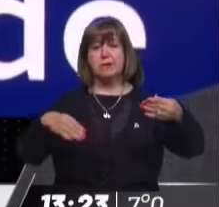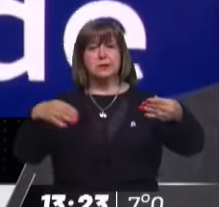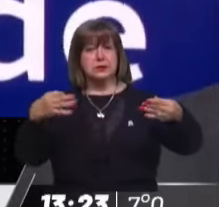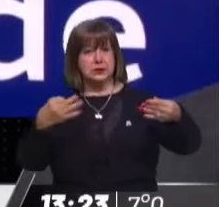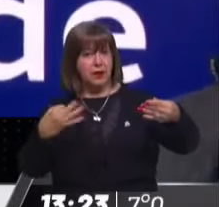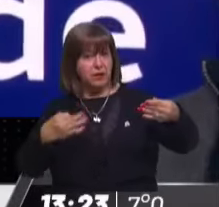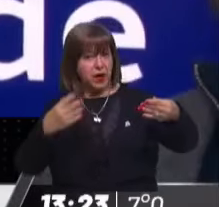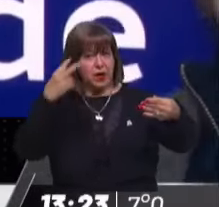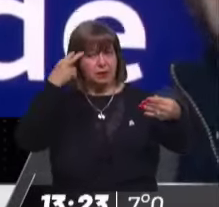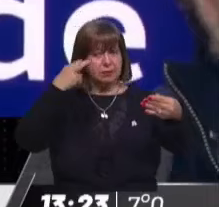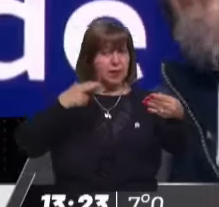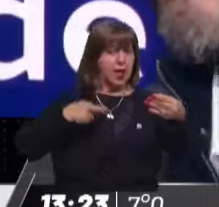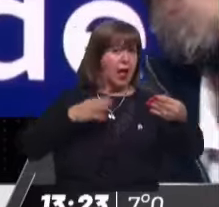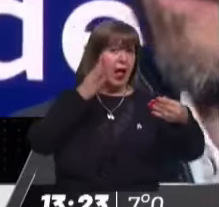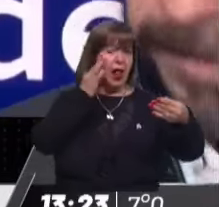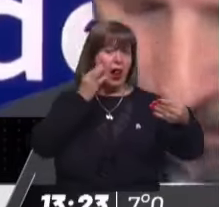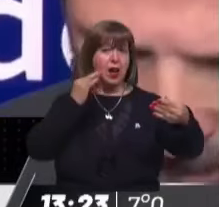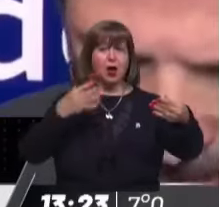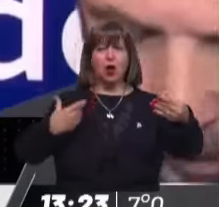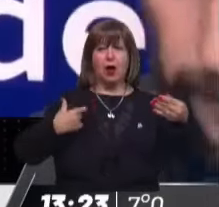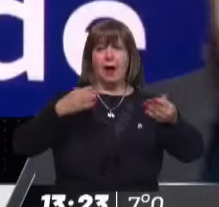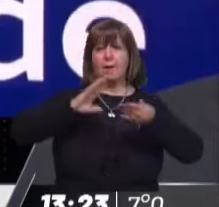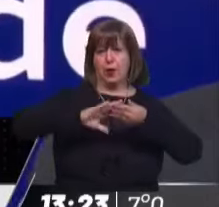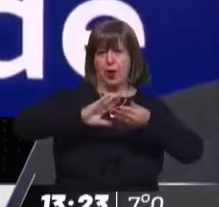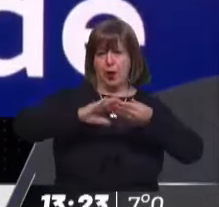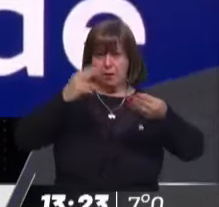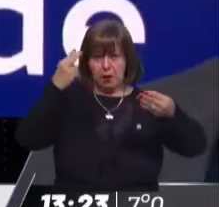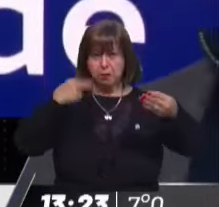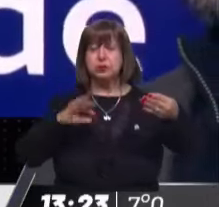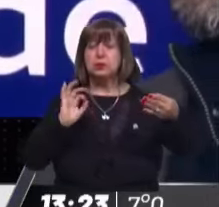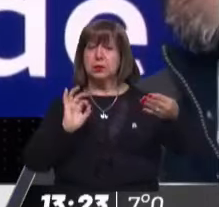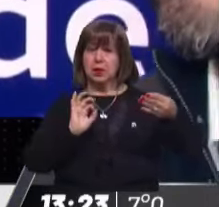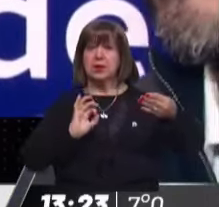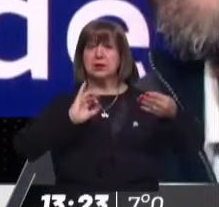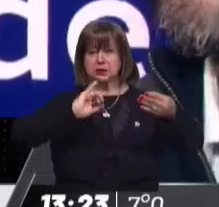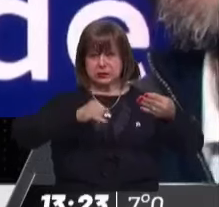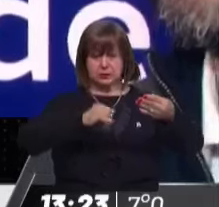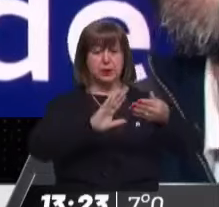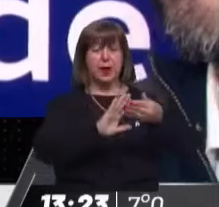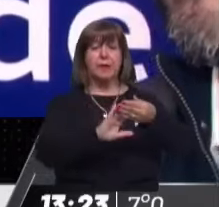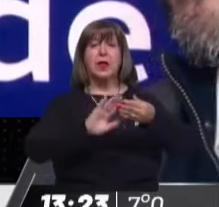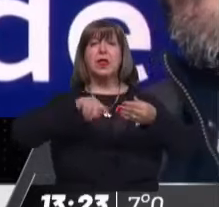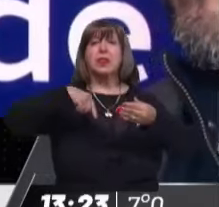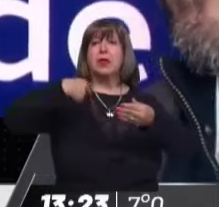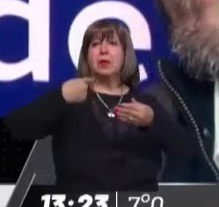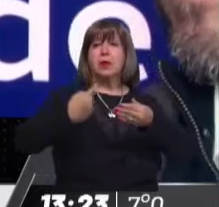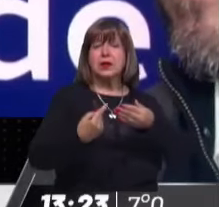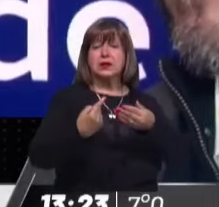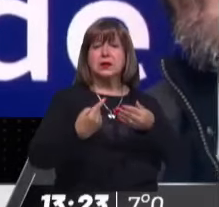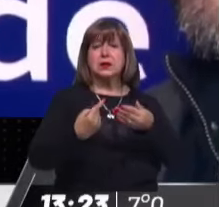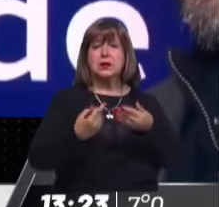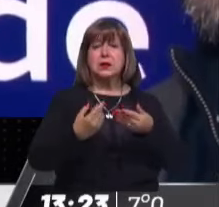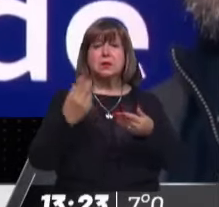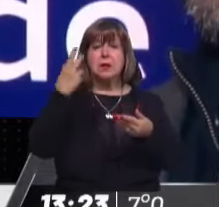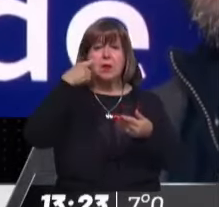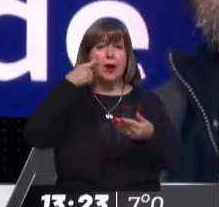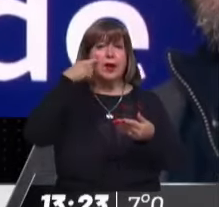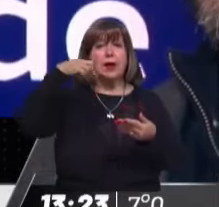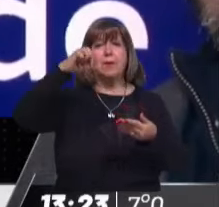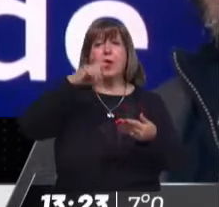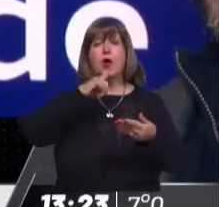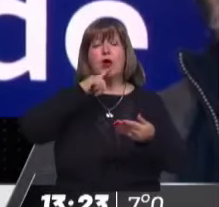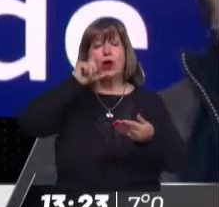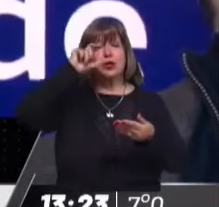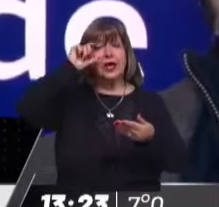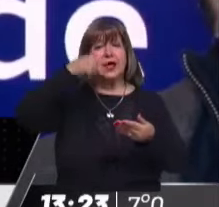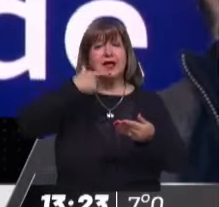corroborada por algún elemento objetivo de prueba. Y a partir de eso elabora su hipótesis de